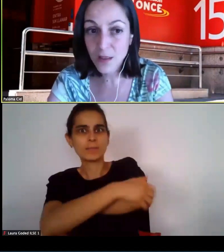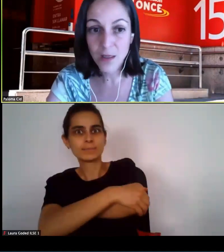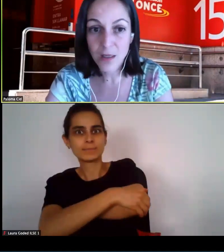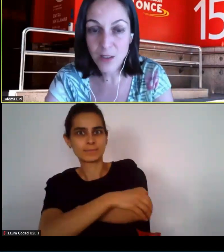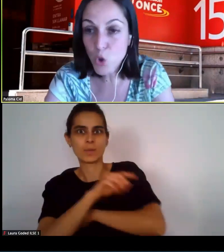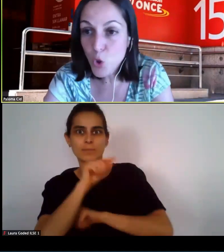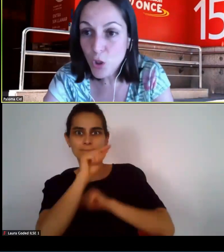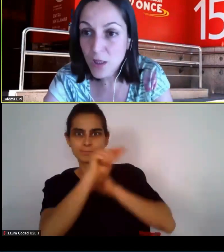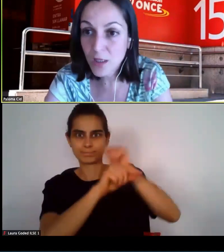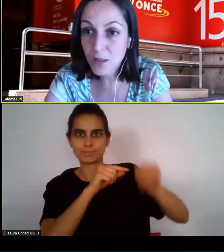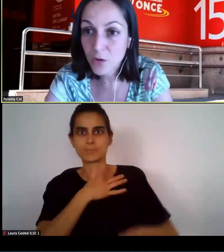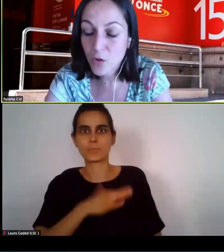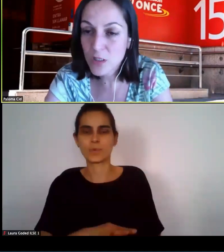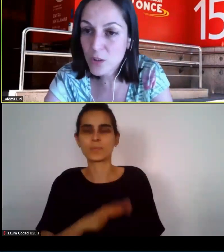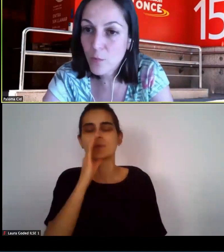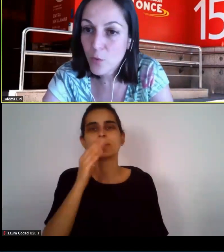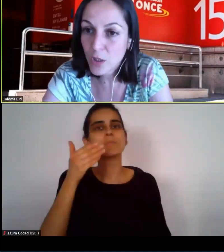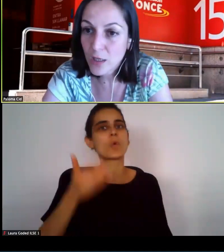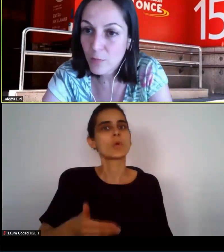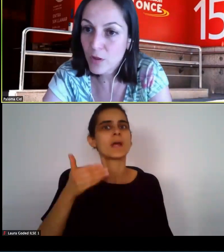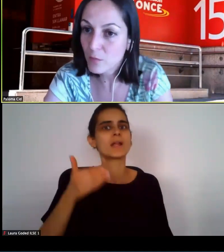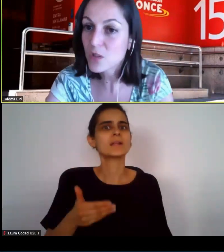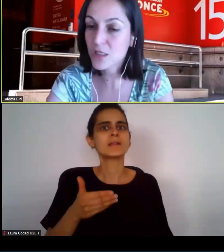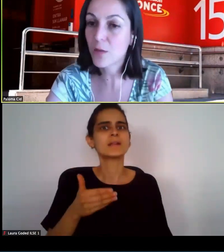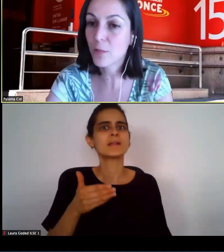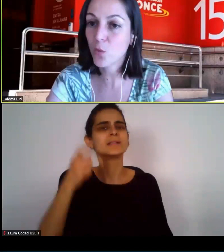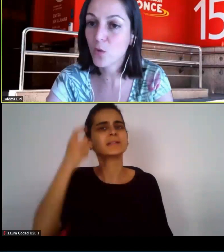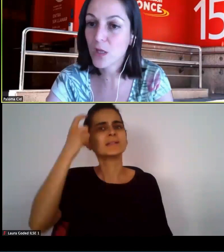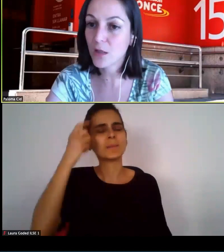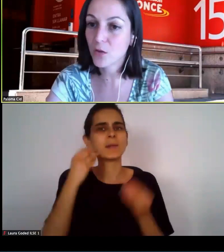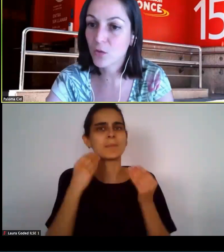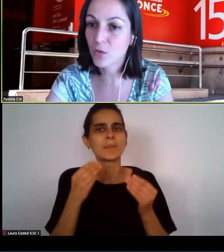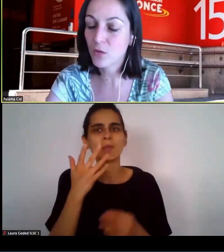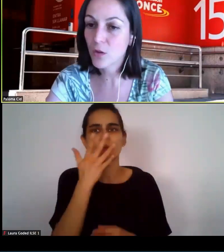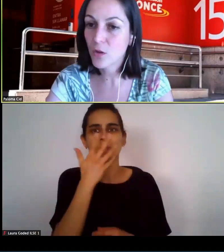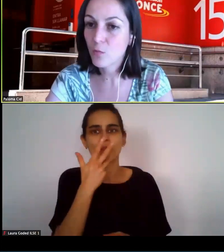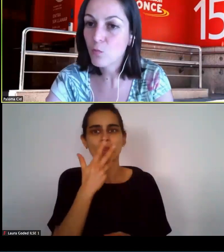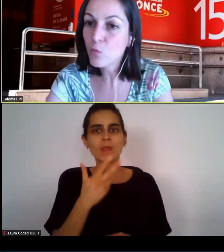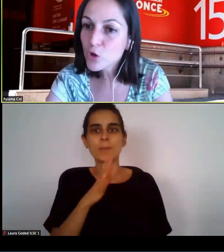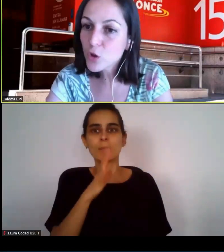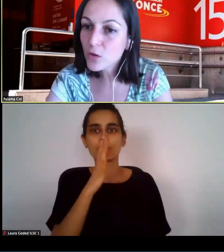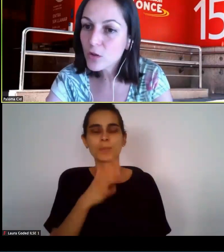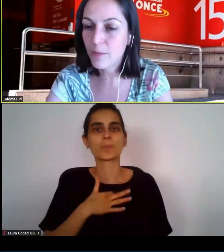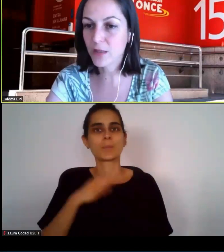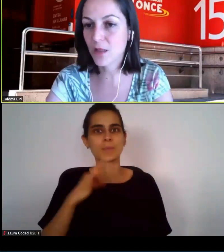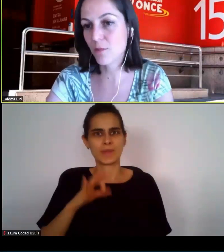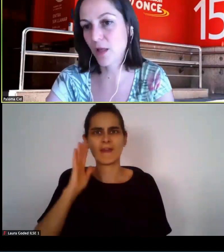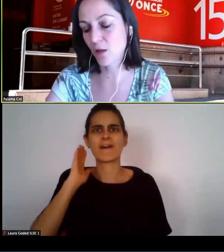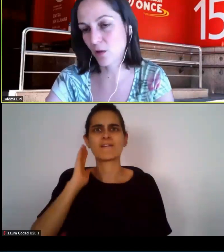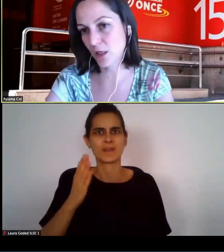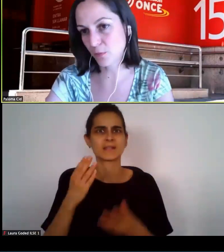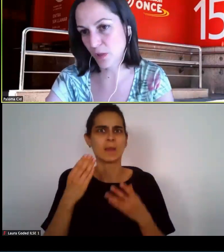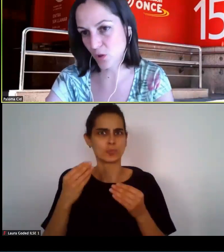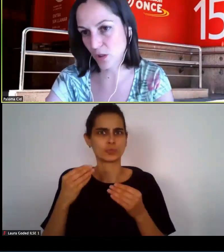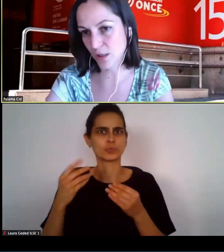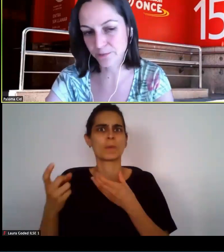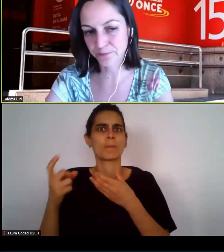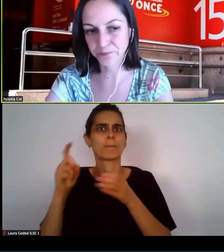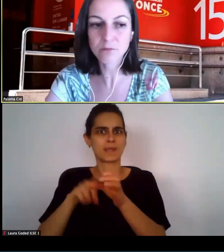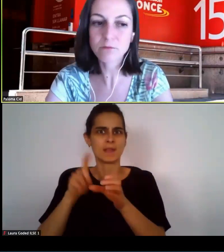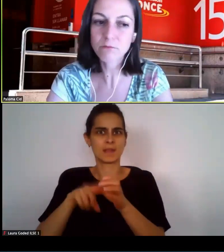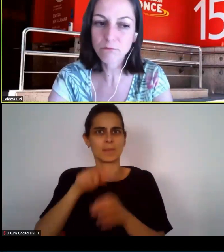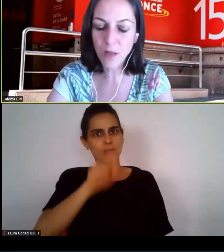veces es conocer todo esto, porque podemos estar perjudicando mucho la participación de las